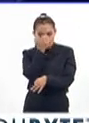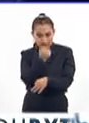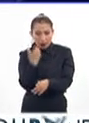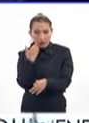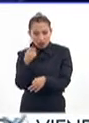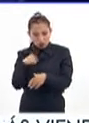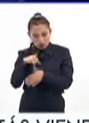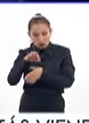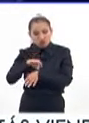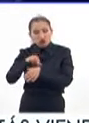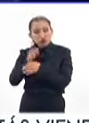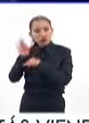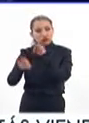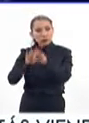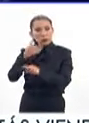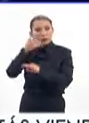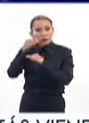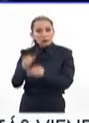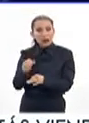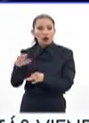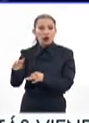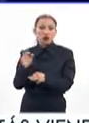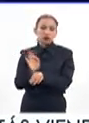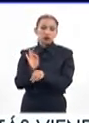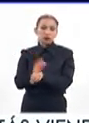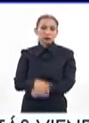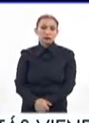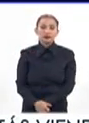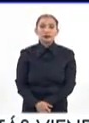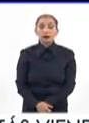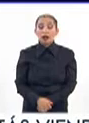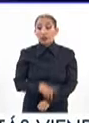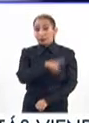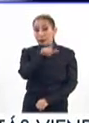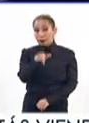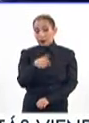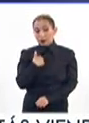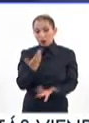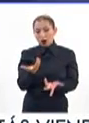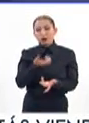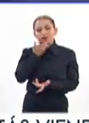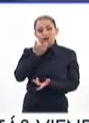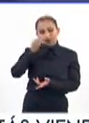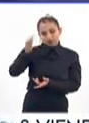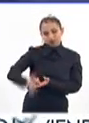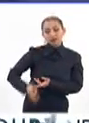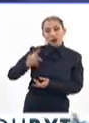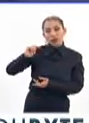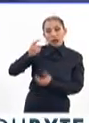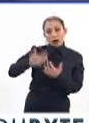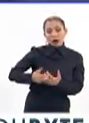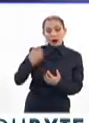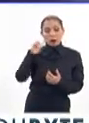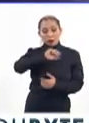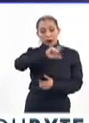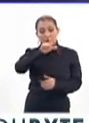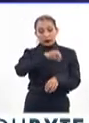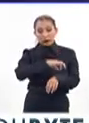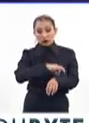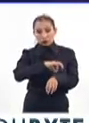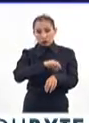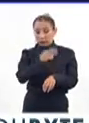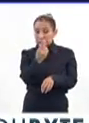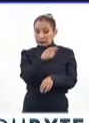competencias suficientes para poder hacerlo con seguridad. Más allá de la adopción tecnológica, los profesionales de la